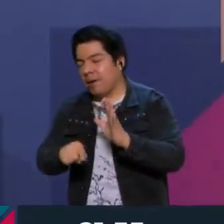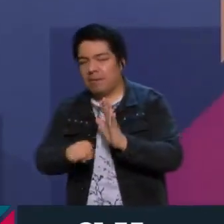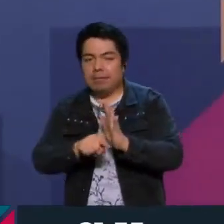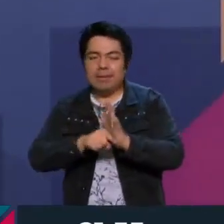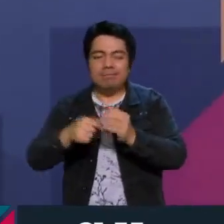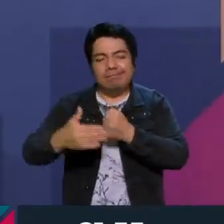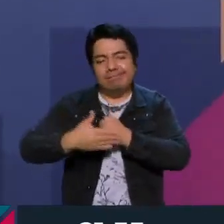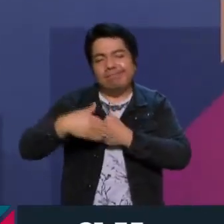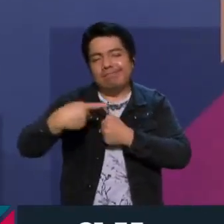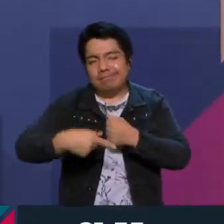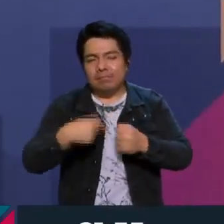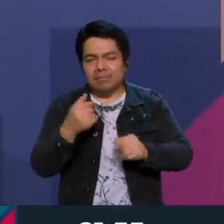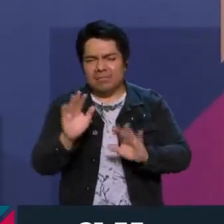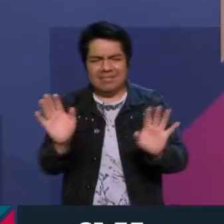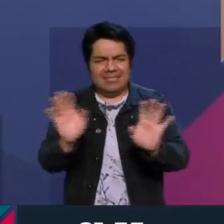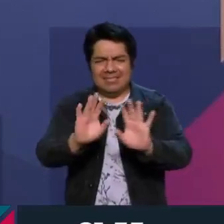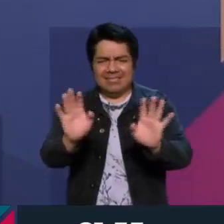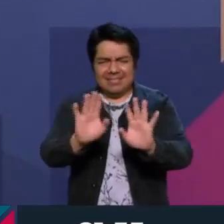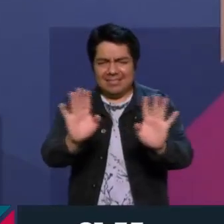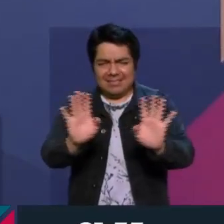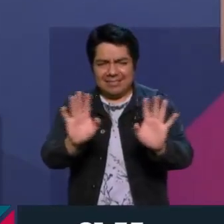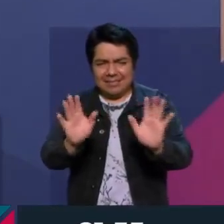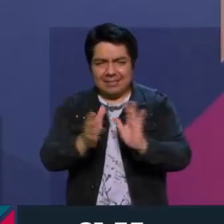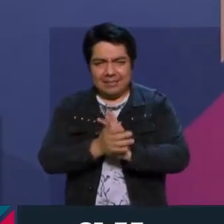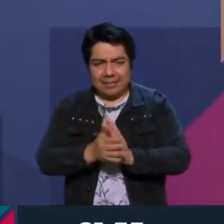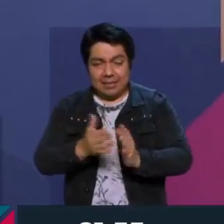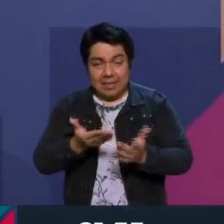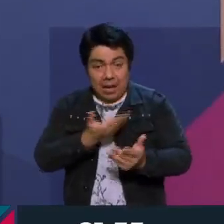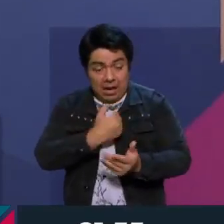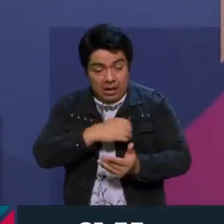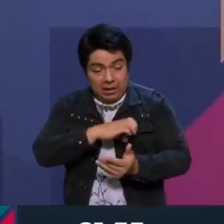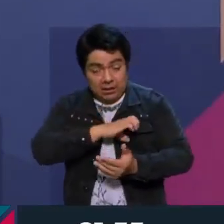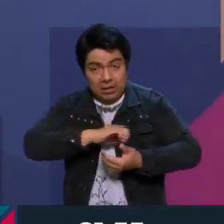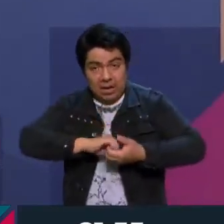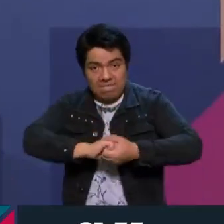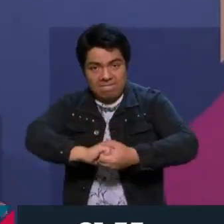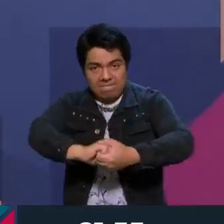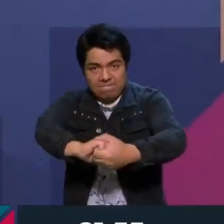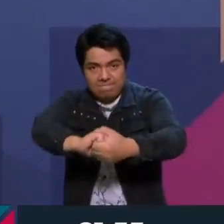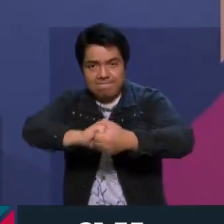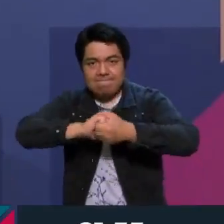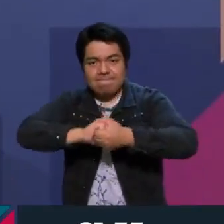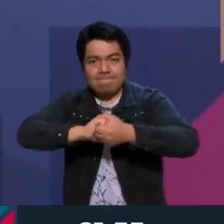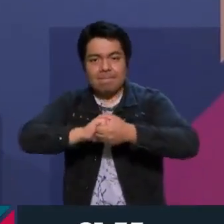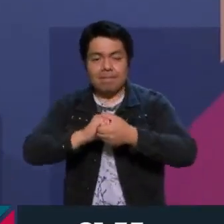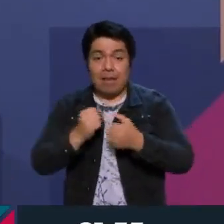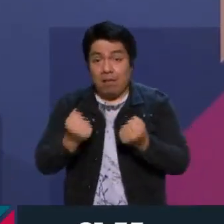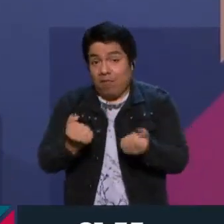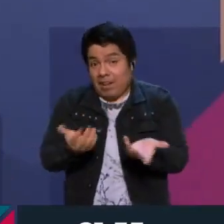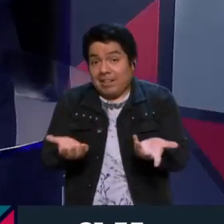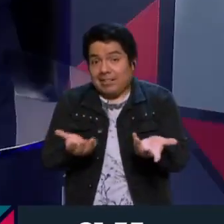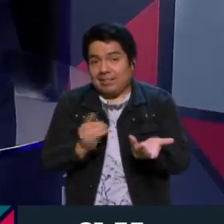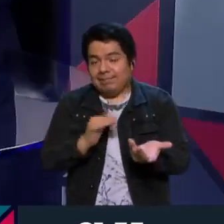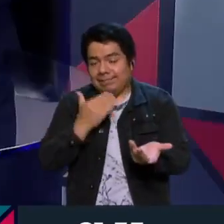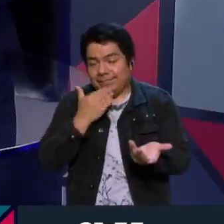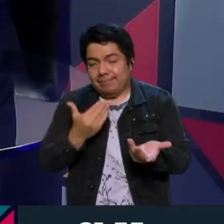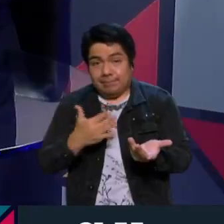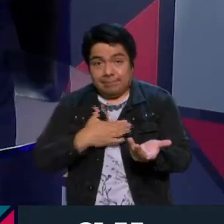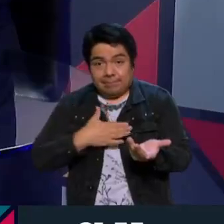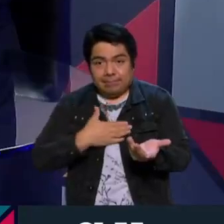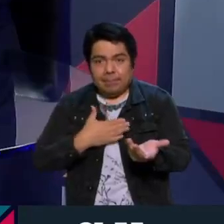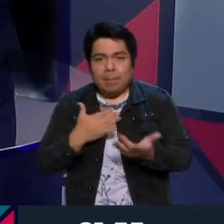sexenio para Claudia Sheinbaum. No, la empodera al contrario de poder decir, de ahí venimos y justamente